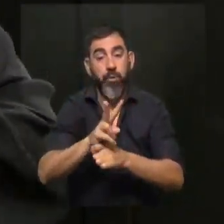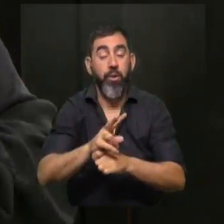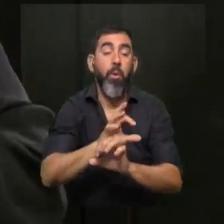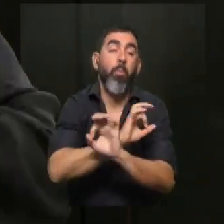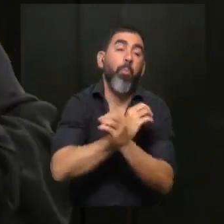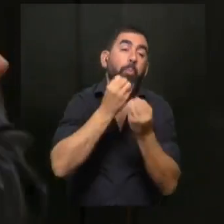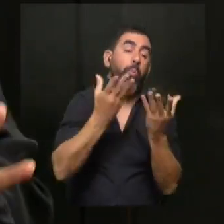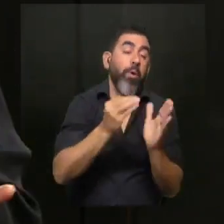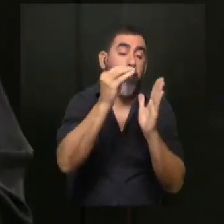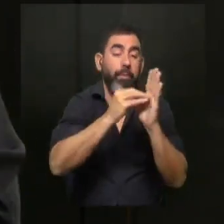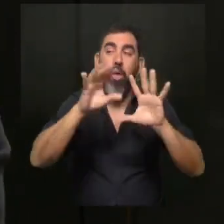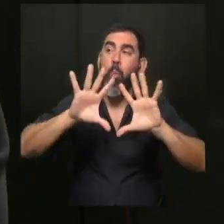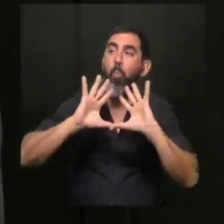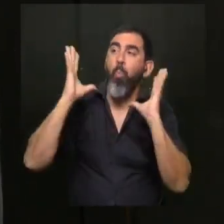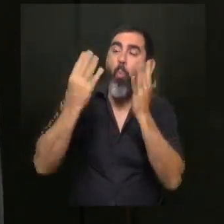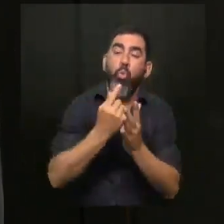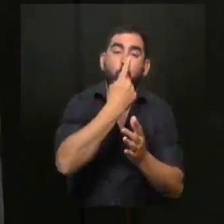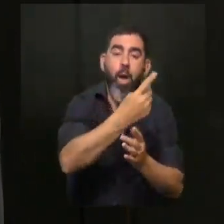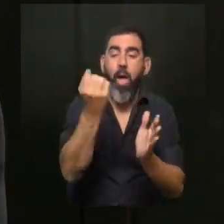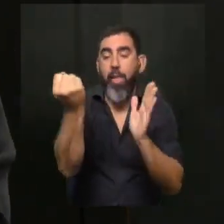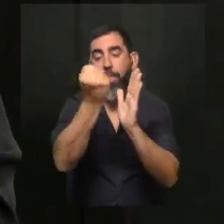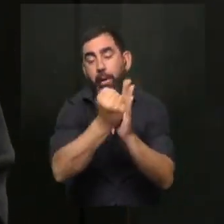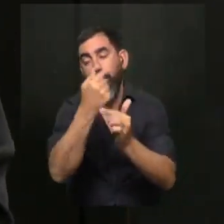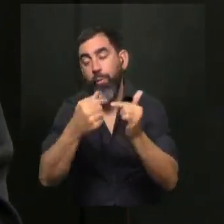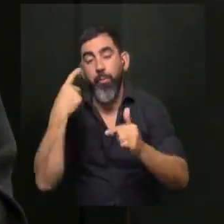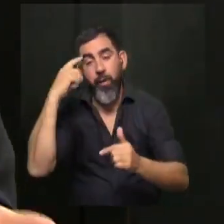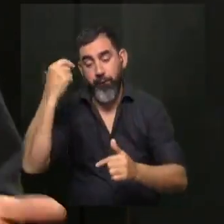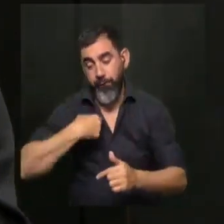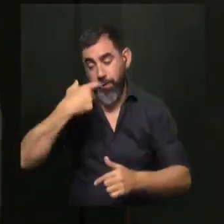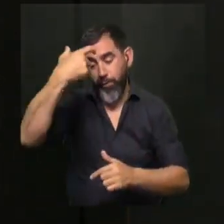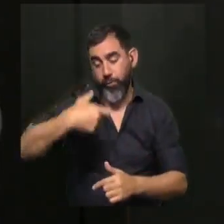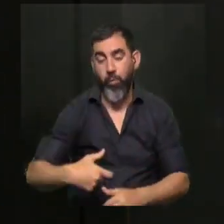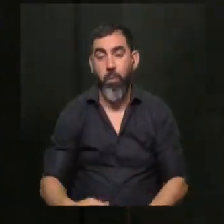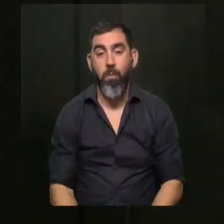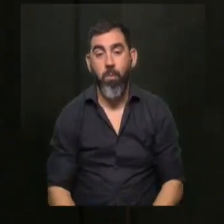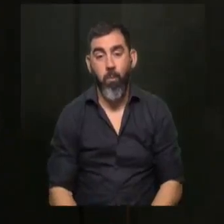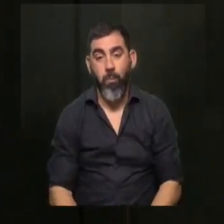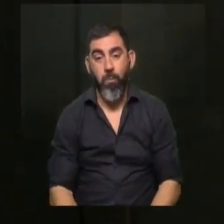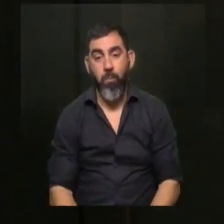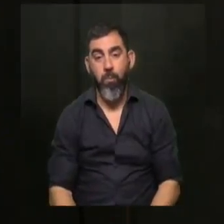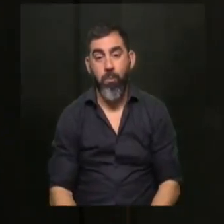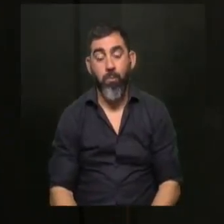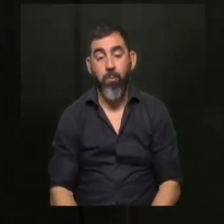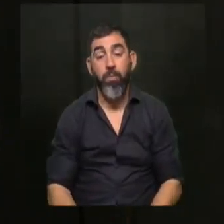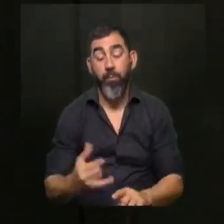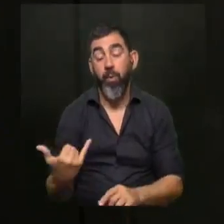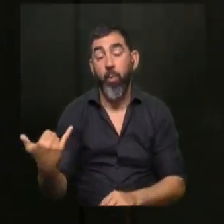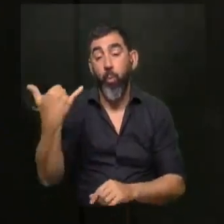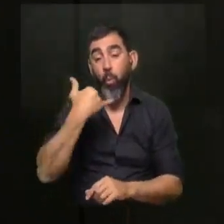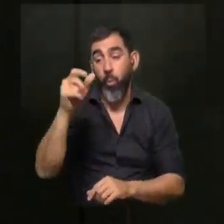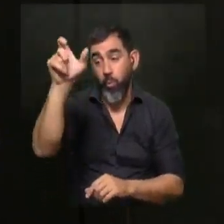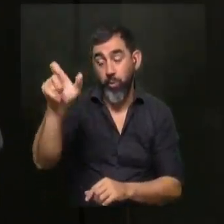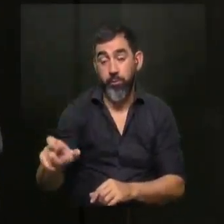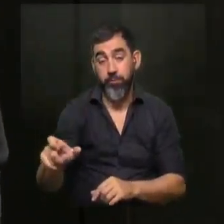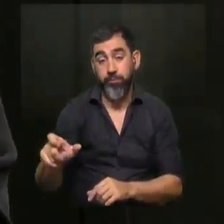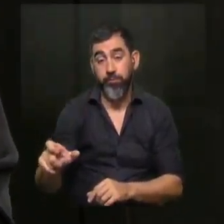tendríamos que patentar en todos los países para que el invento sea propio. Sí. Y bueno, y como contaba